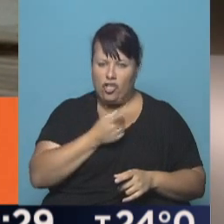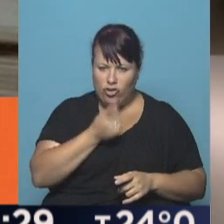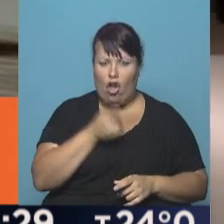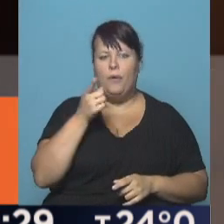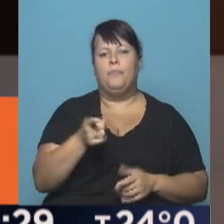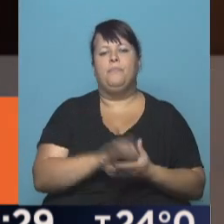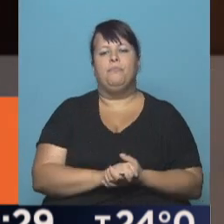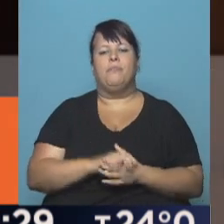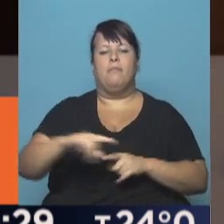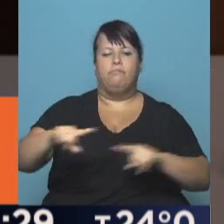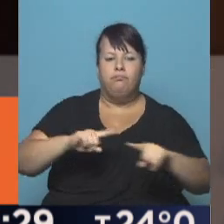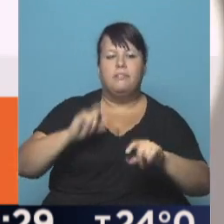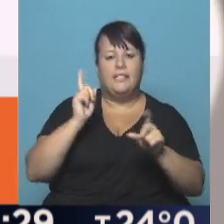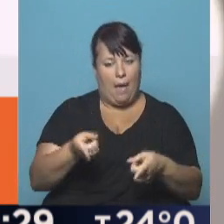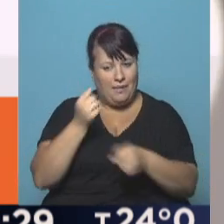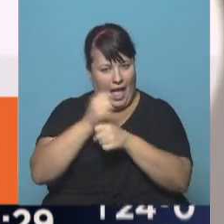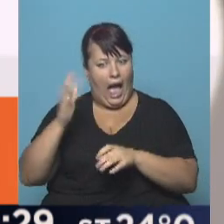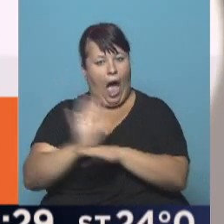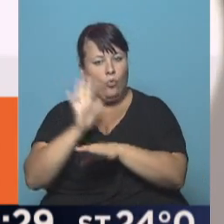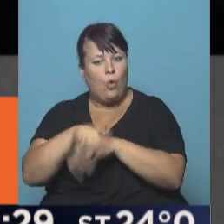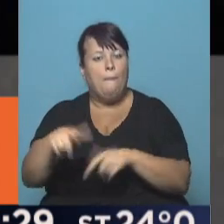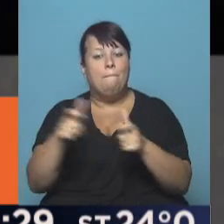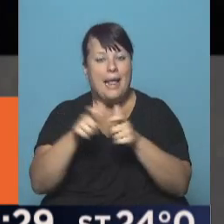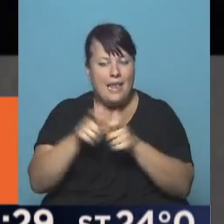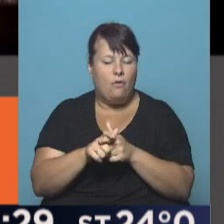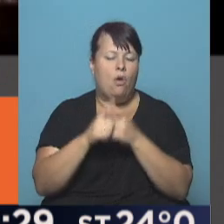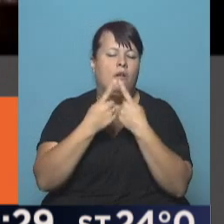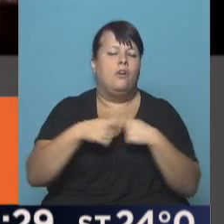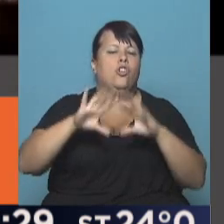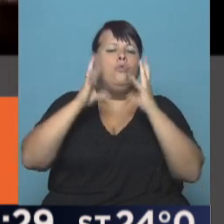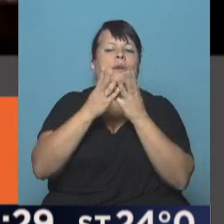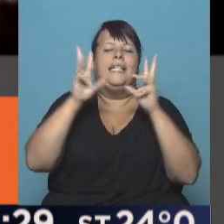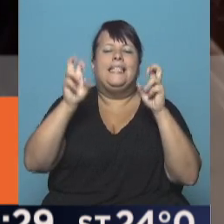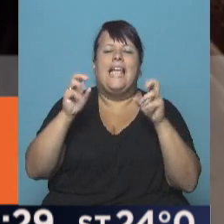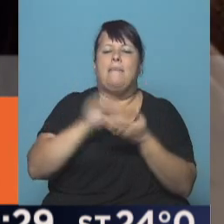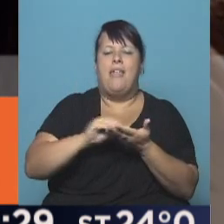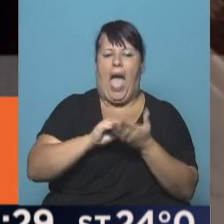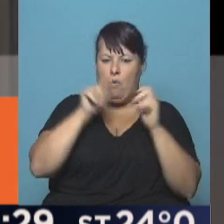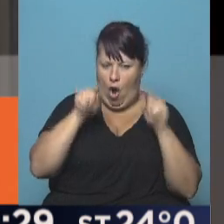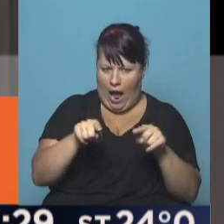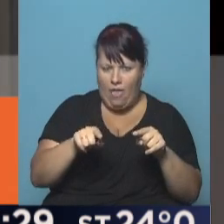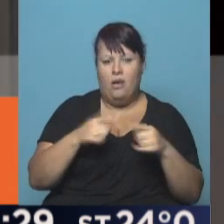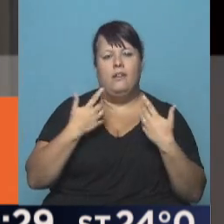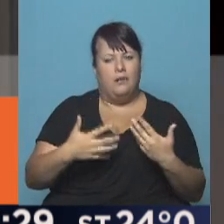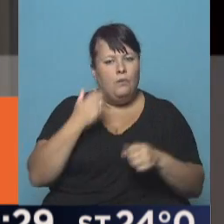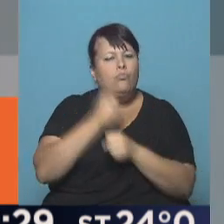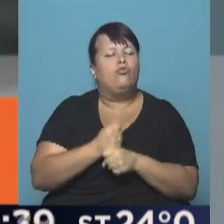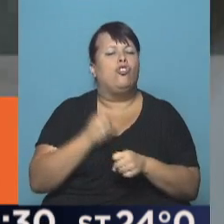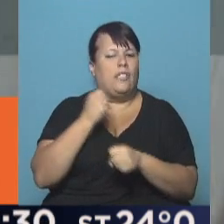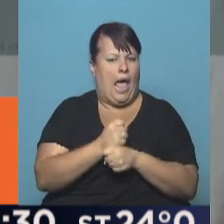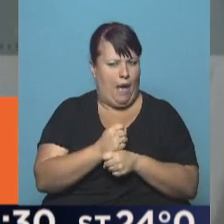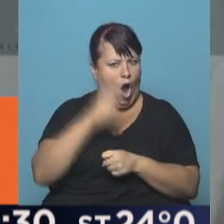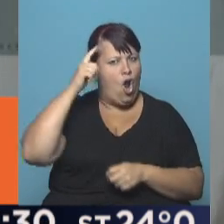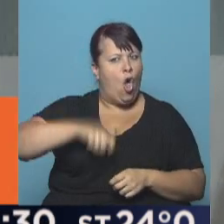allí dirigiendo y protagonizando, también actuando en esta película cargada del mundo de los abogados, del peso del trabajo en el